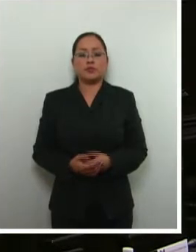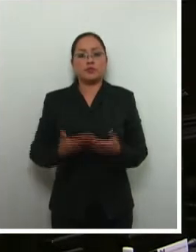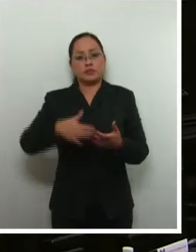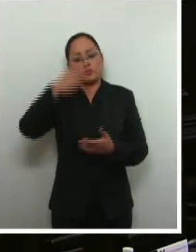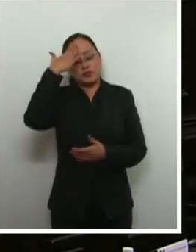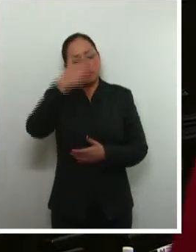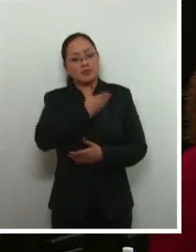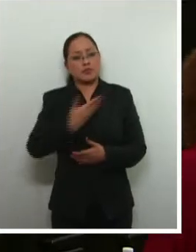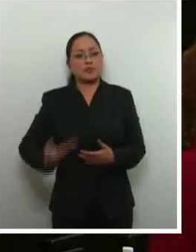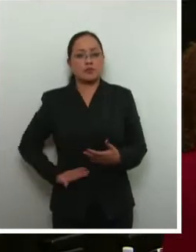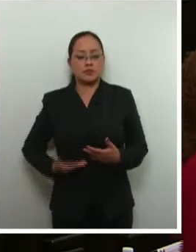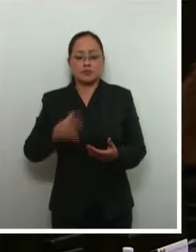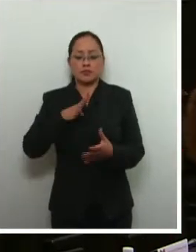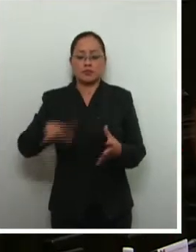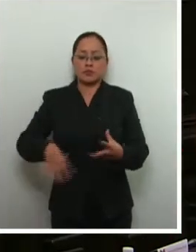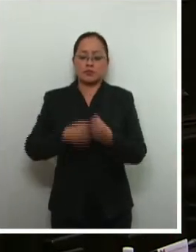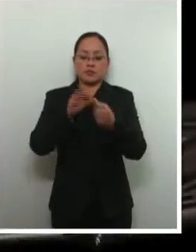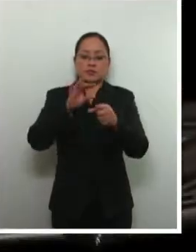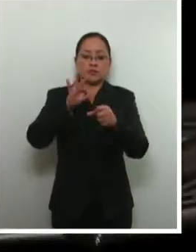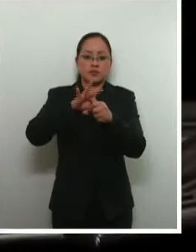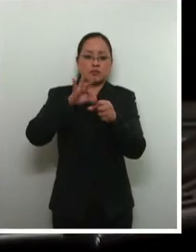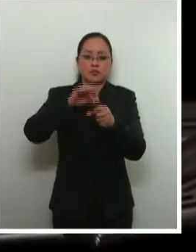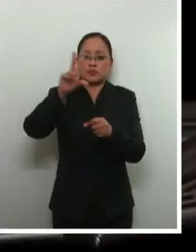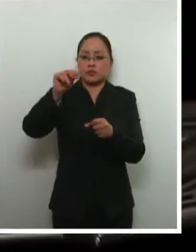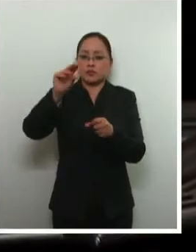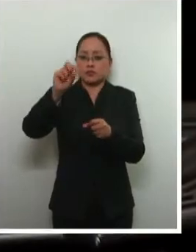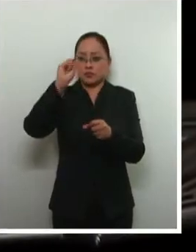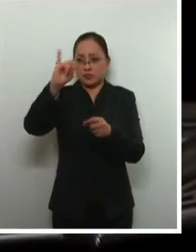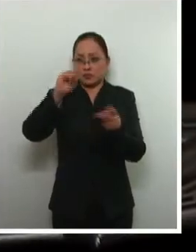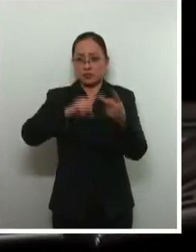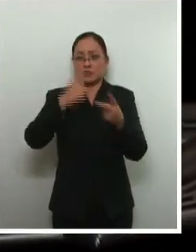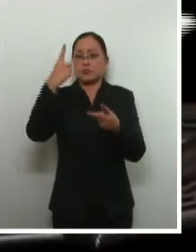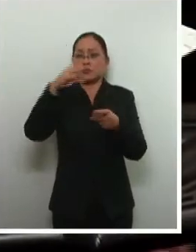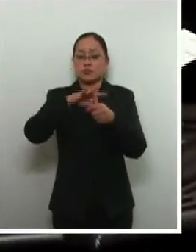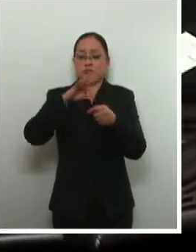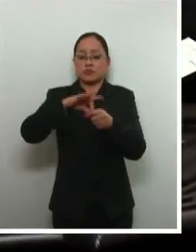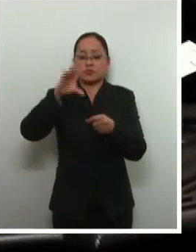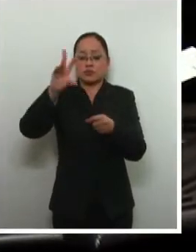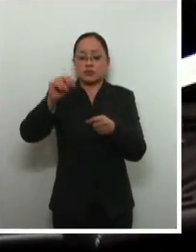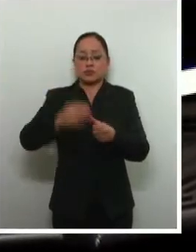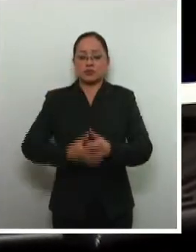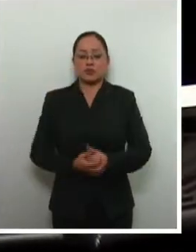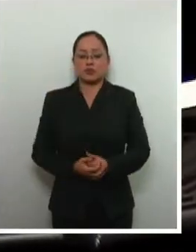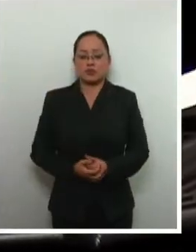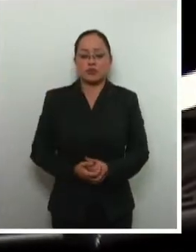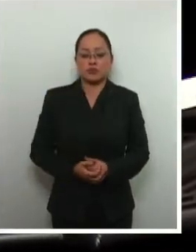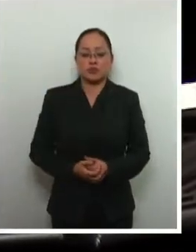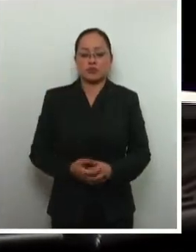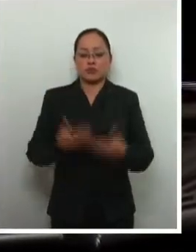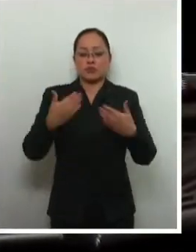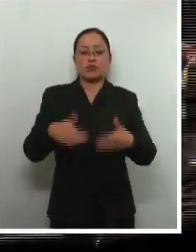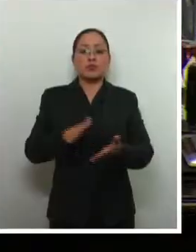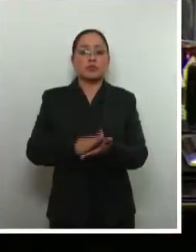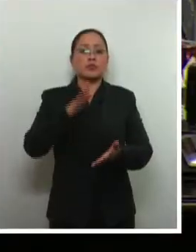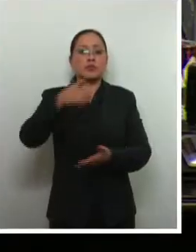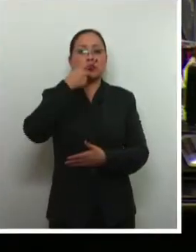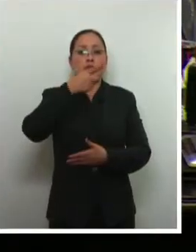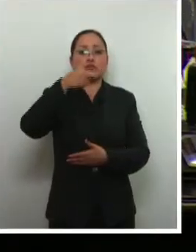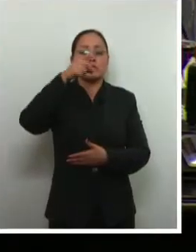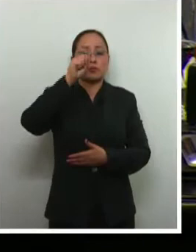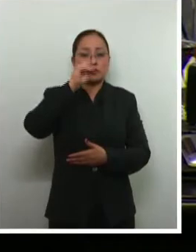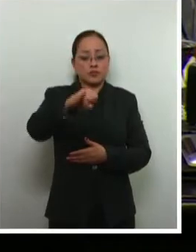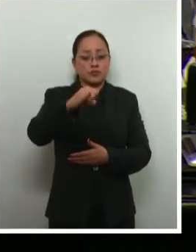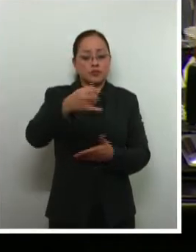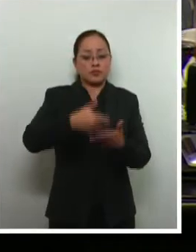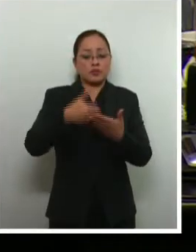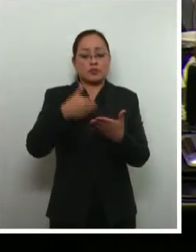Señor presidente, se emitieron 80 votos a favor y 1 en contra. Tiene mayoría calificada